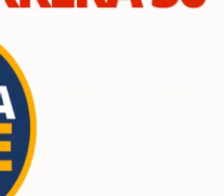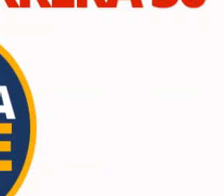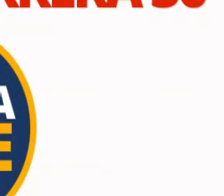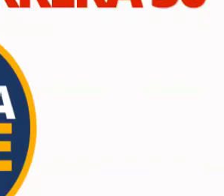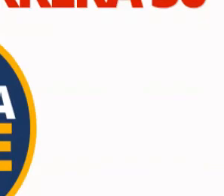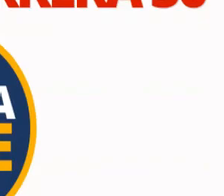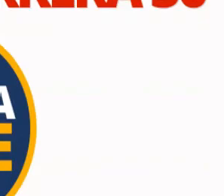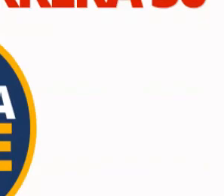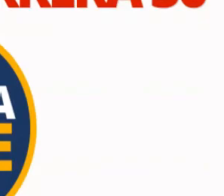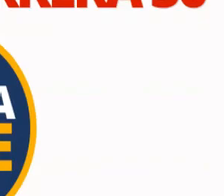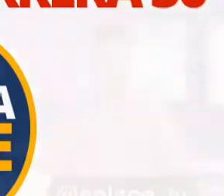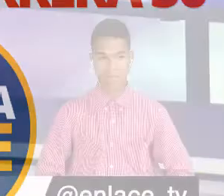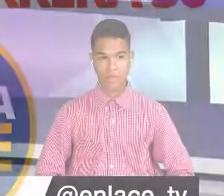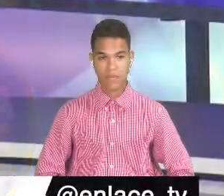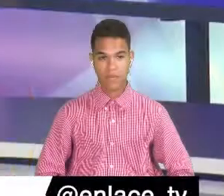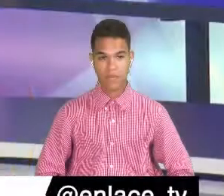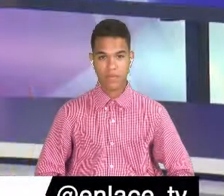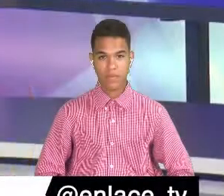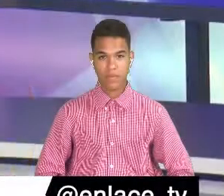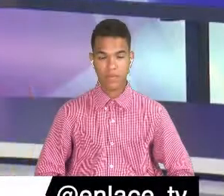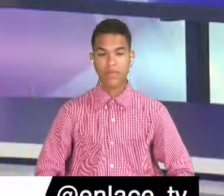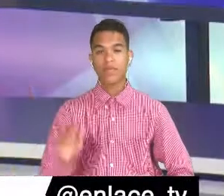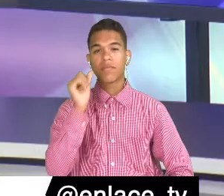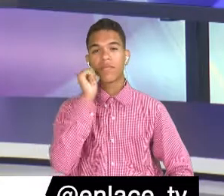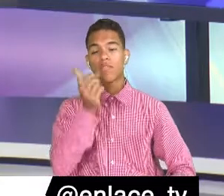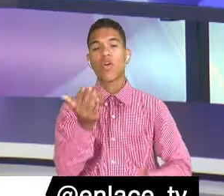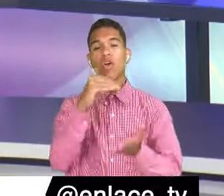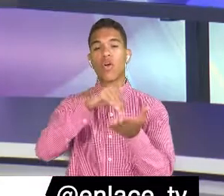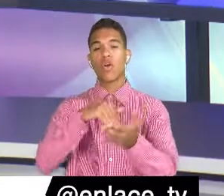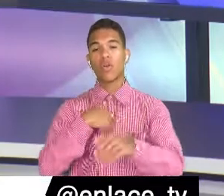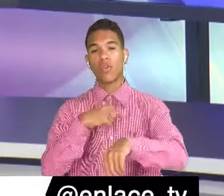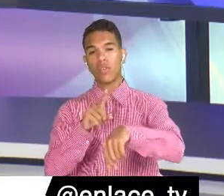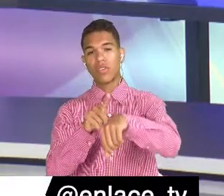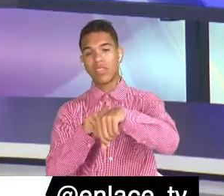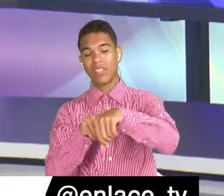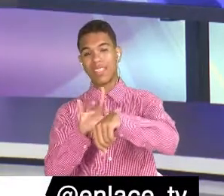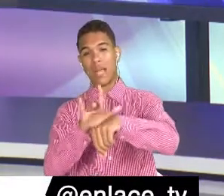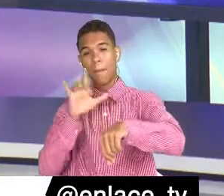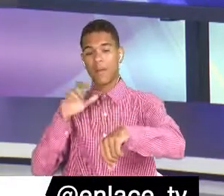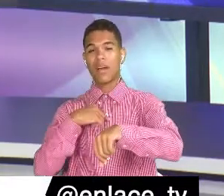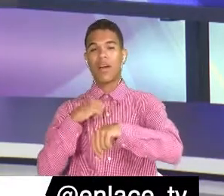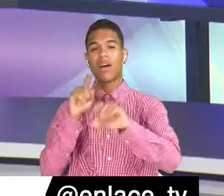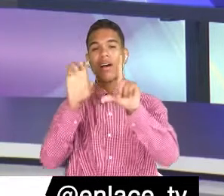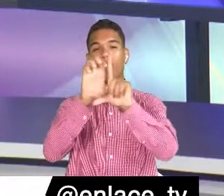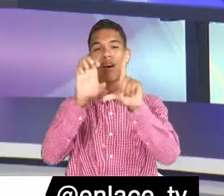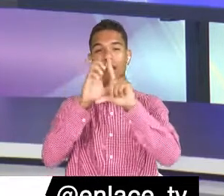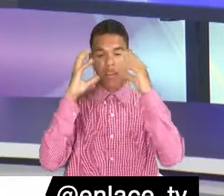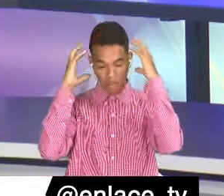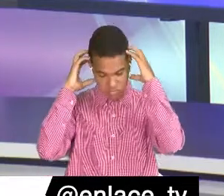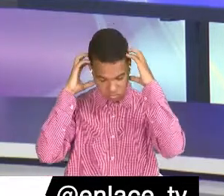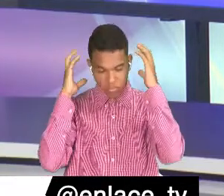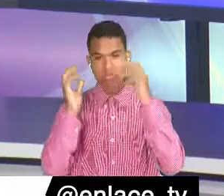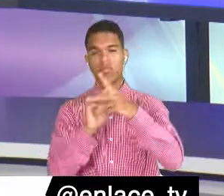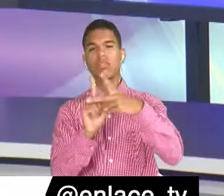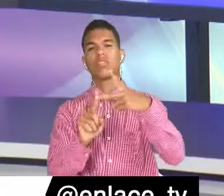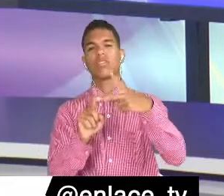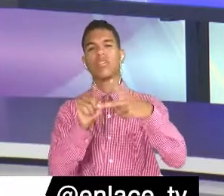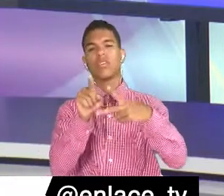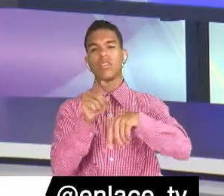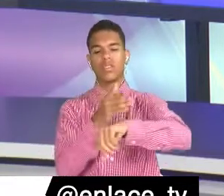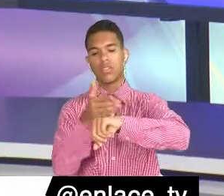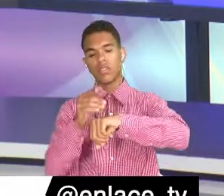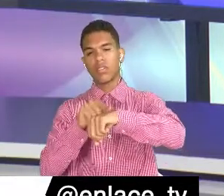carrera 36. Mañana de nuevo los esperamos desde muy temprano en Enlace Radio 6 AM y por supuesto a las 12